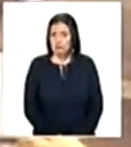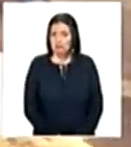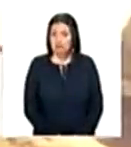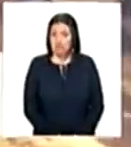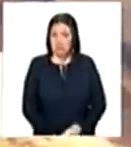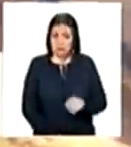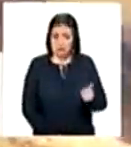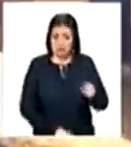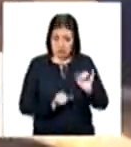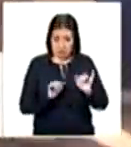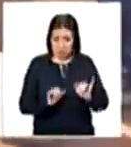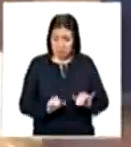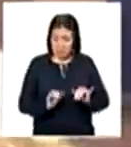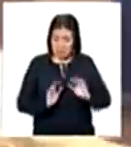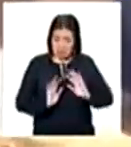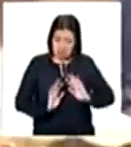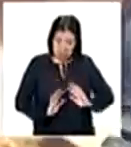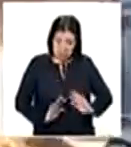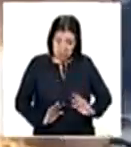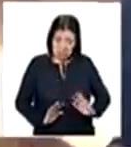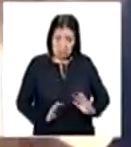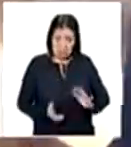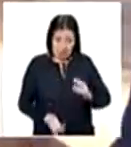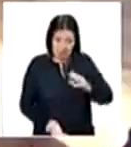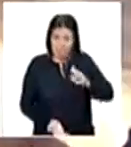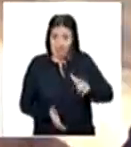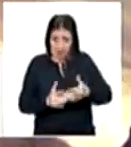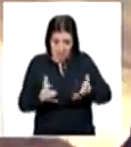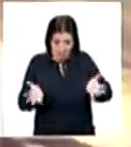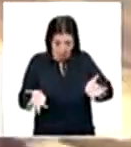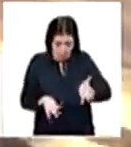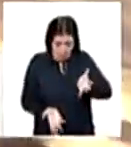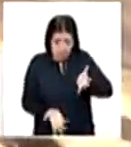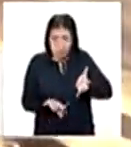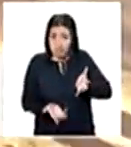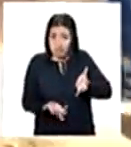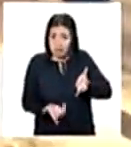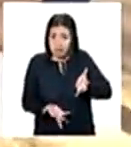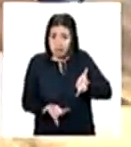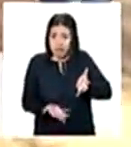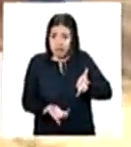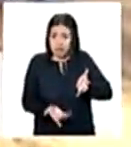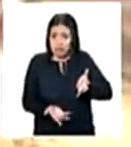Él permanece muy tranquilo con el fuego debajo de él.